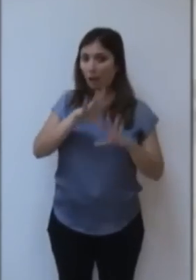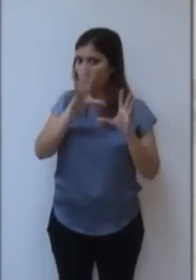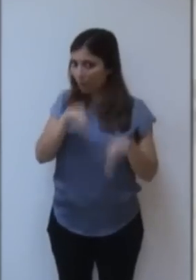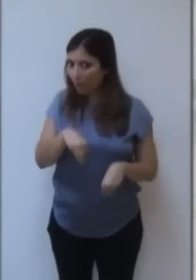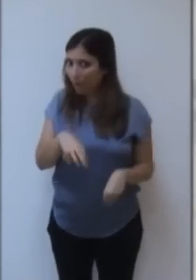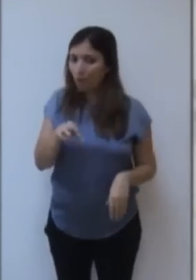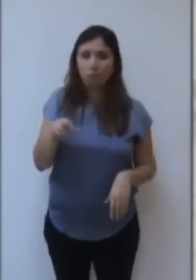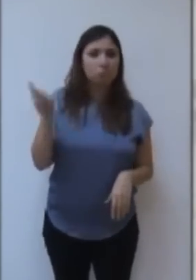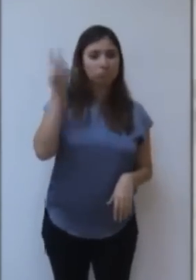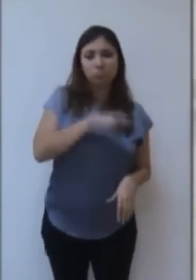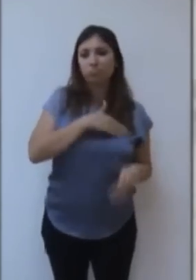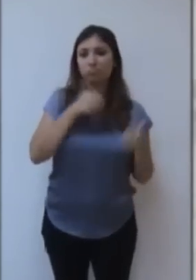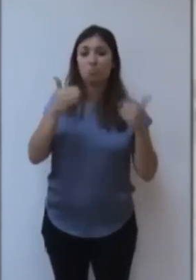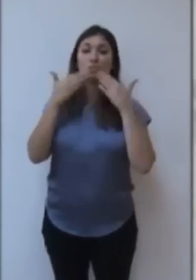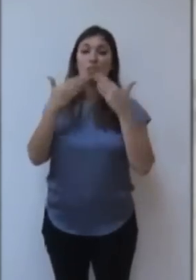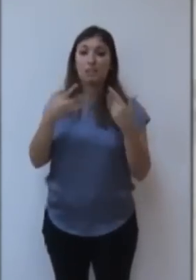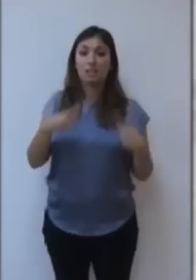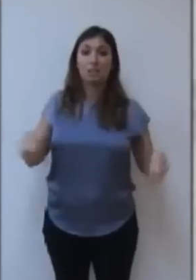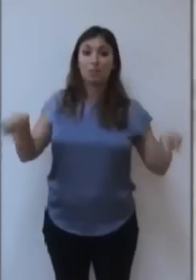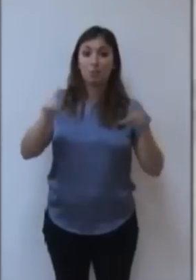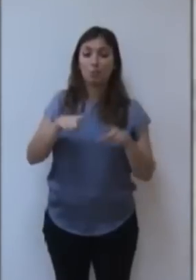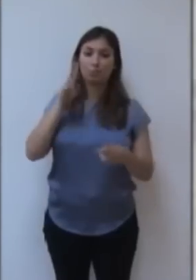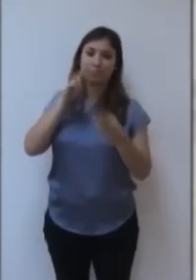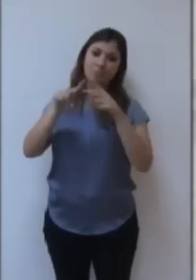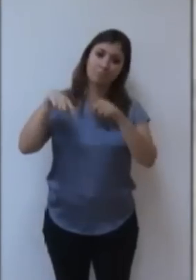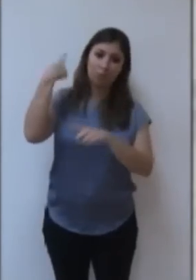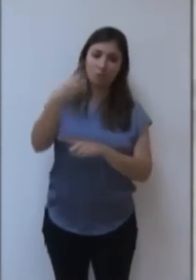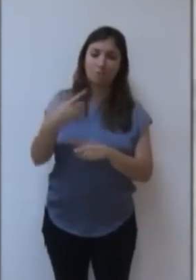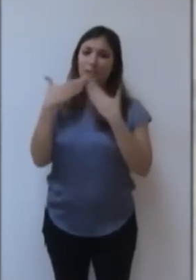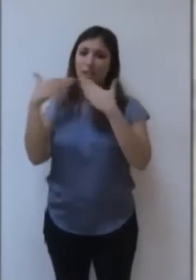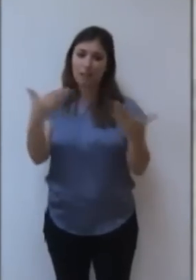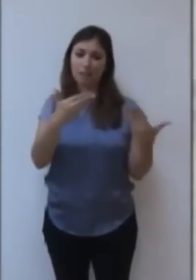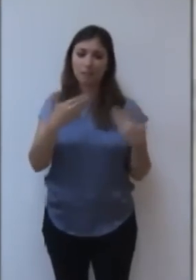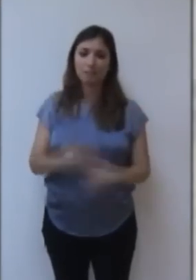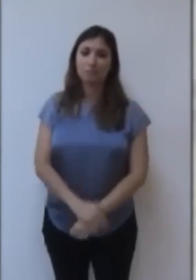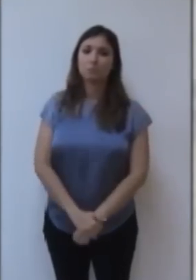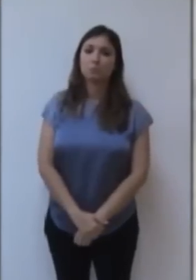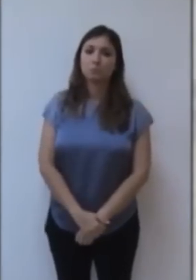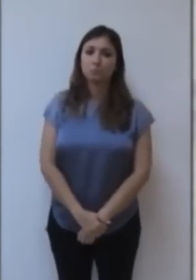cuando lo quieran. Muchísimas gracias a todos y hasta la próxima. Gracias.